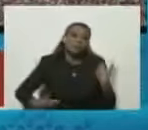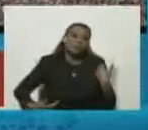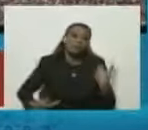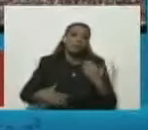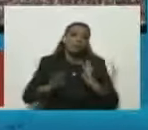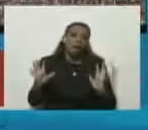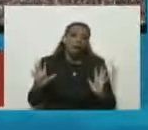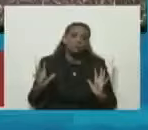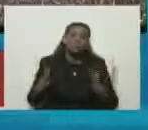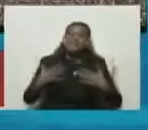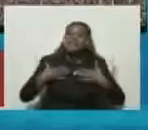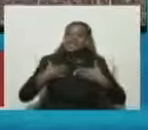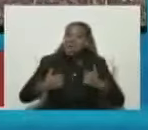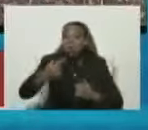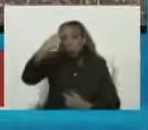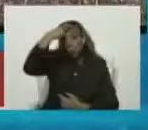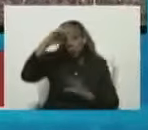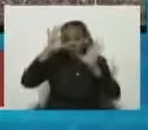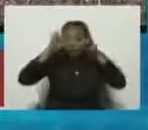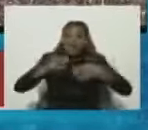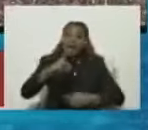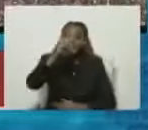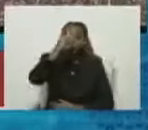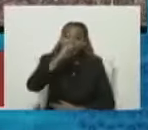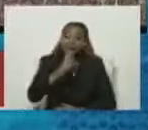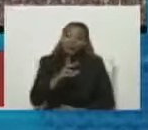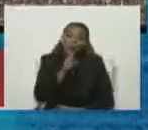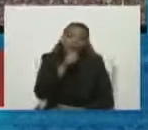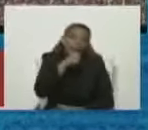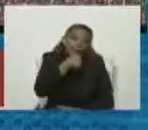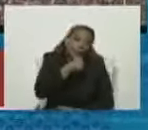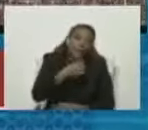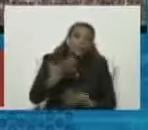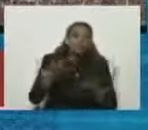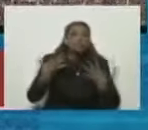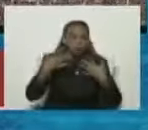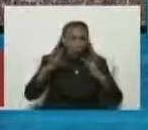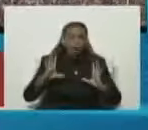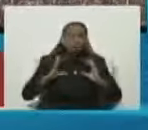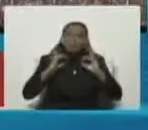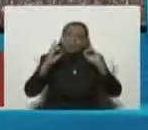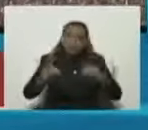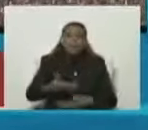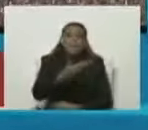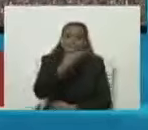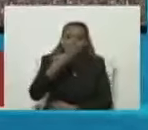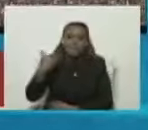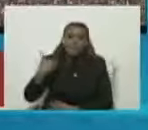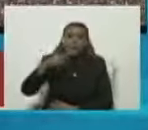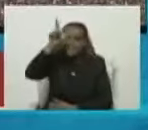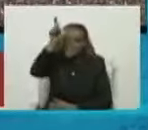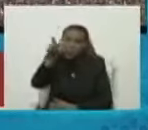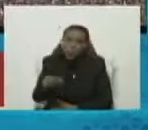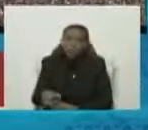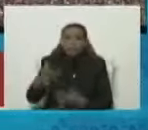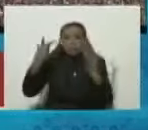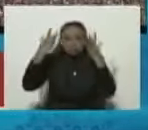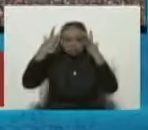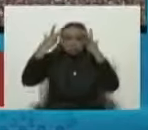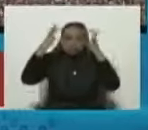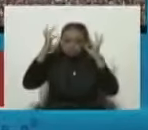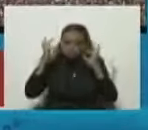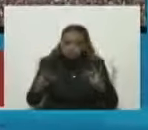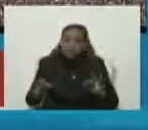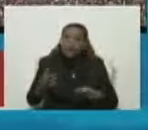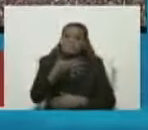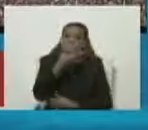por razones de salud y de edad. Creo que ha tomado la decisión más sensata y correcta.